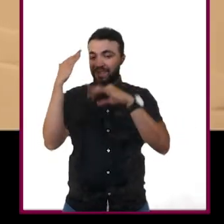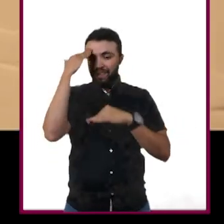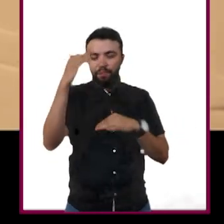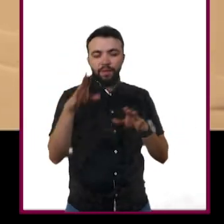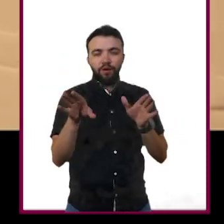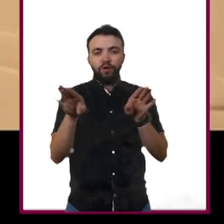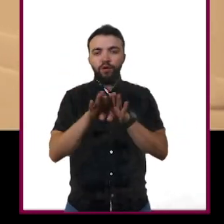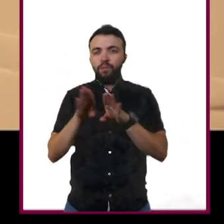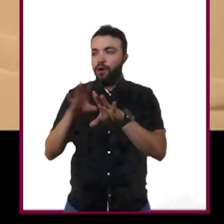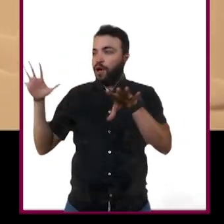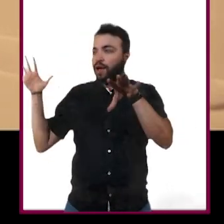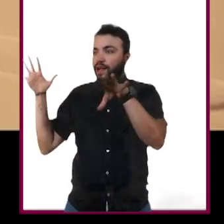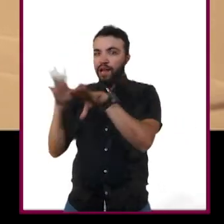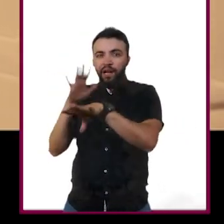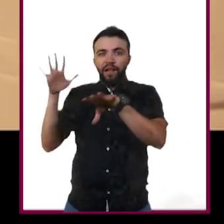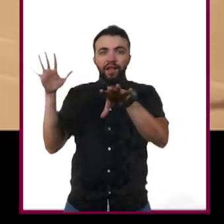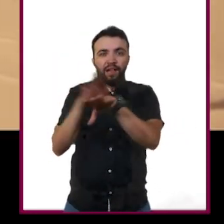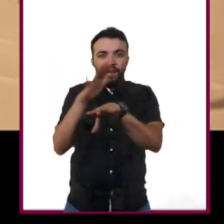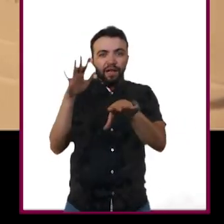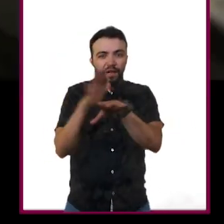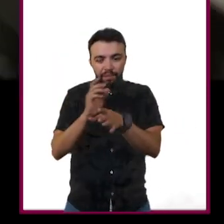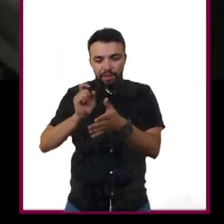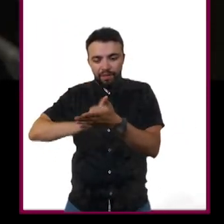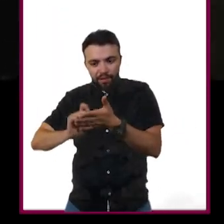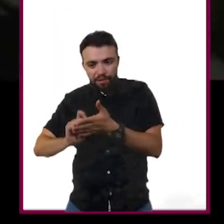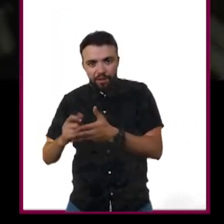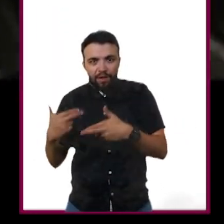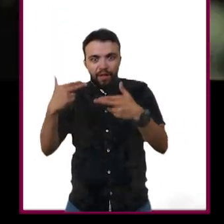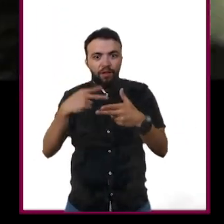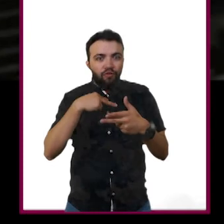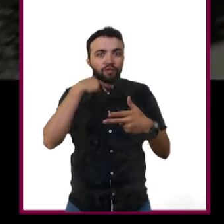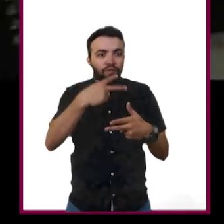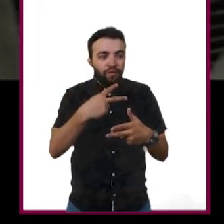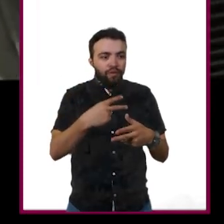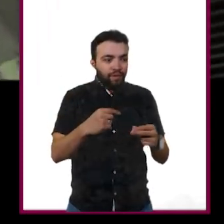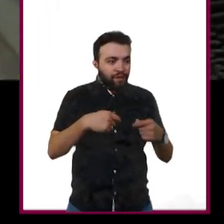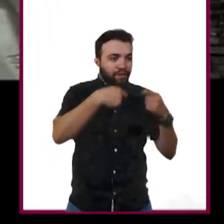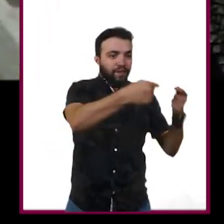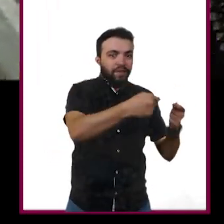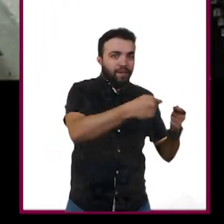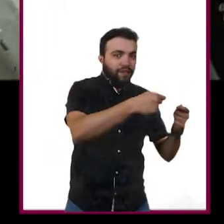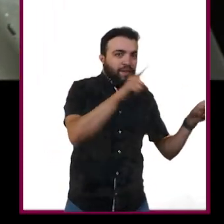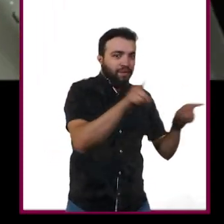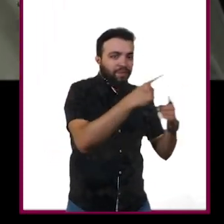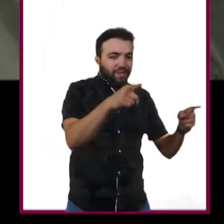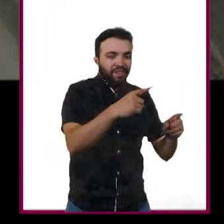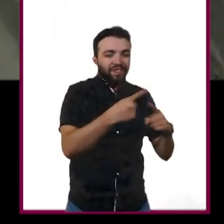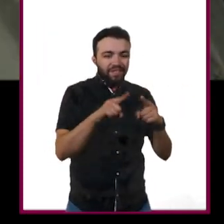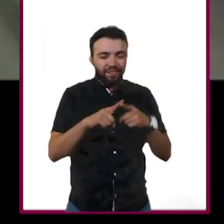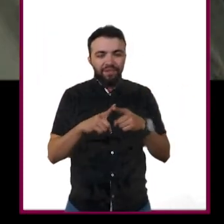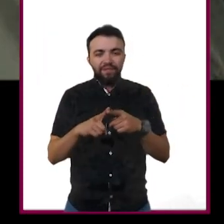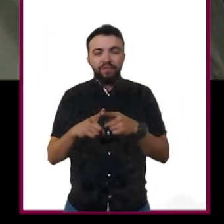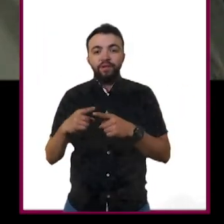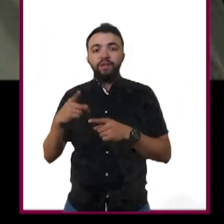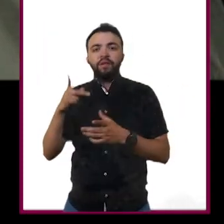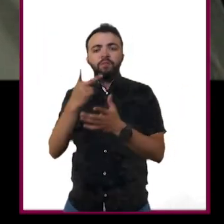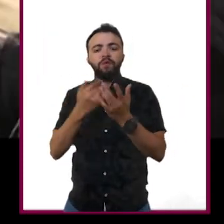historia de variaciones, reescrituras y polifonías. Algunos de los escritores que participaron en este proyecto